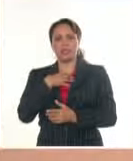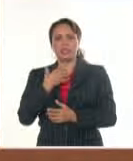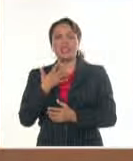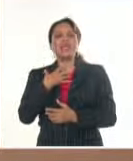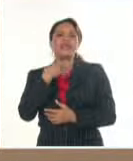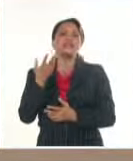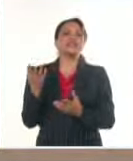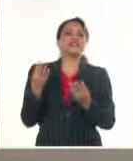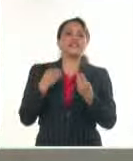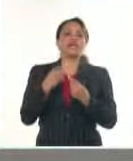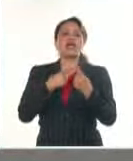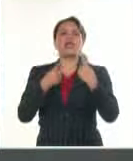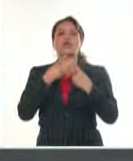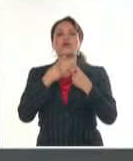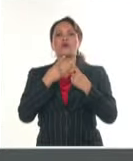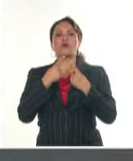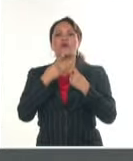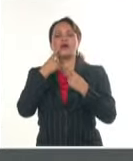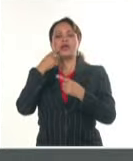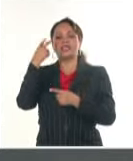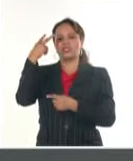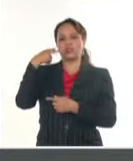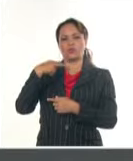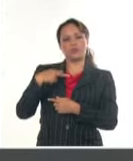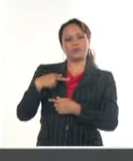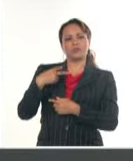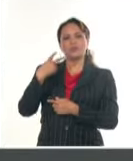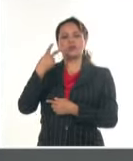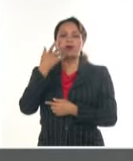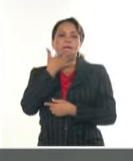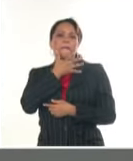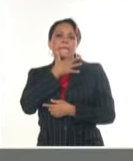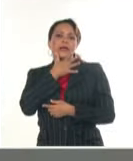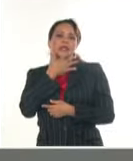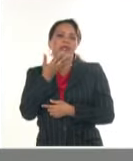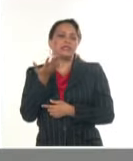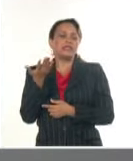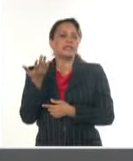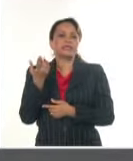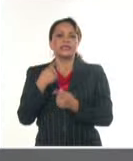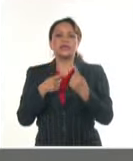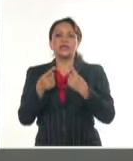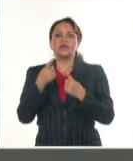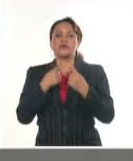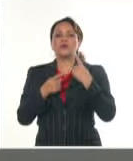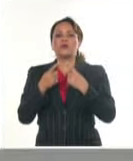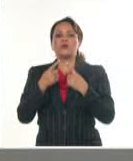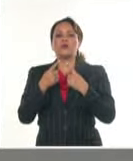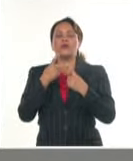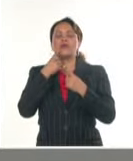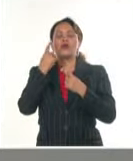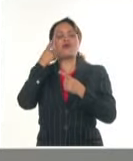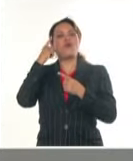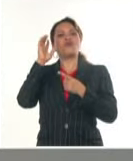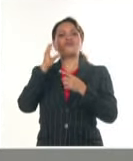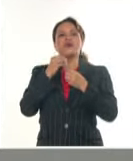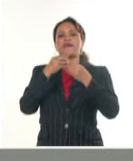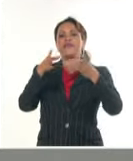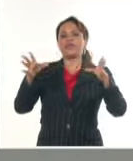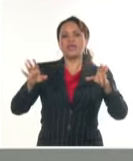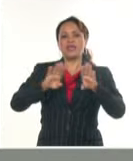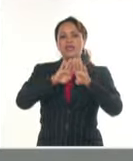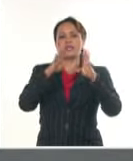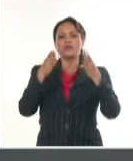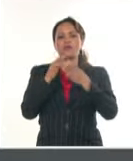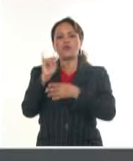una cosa en su emisión parecida, no sé, que me daba como una cosa abierta hacia lo que hacían los